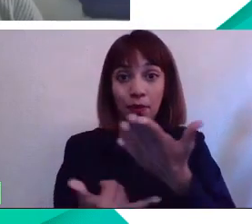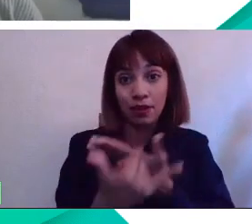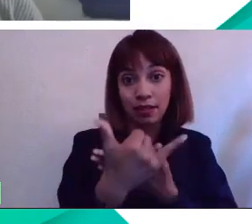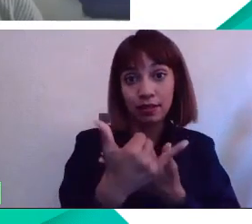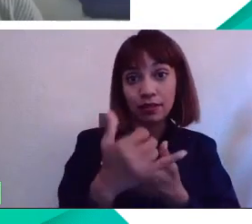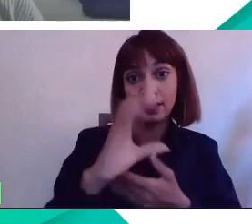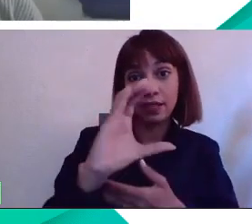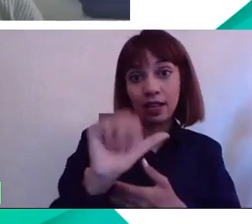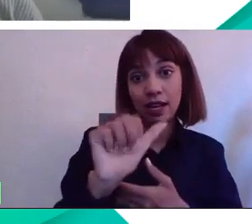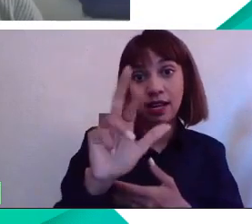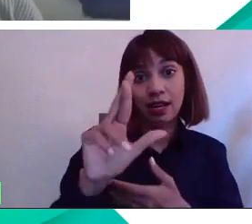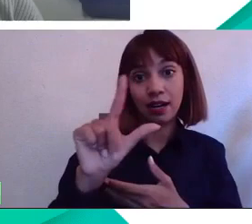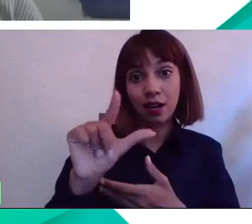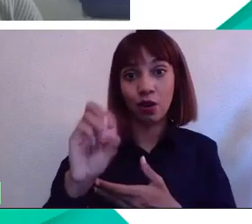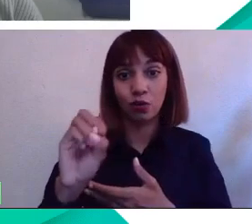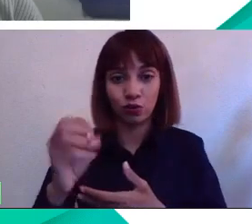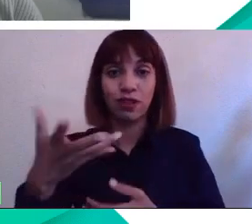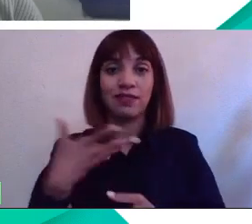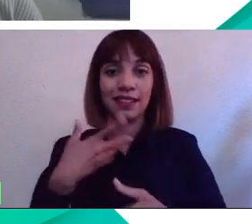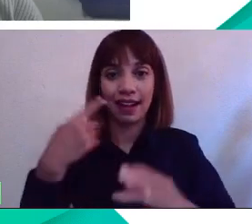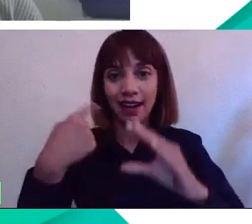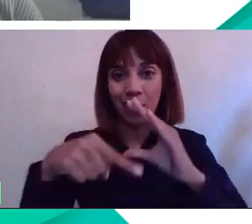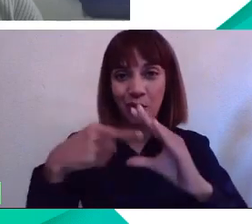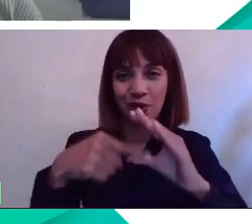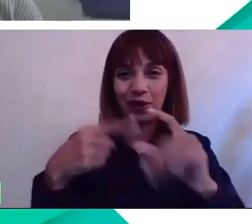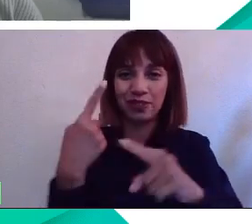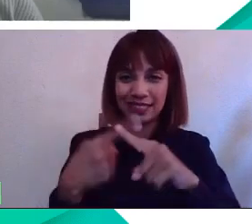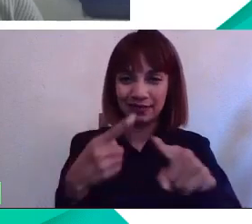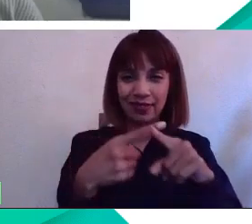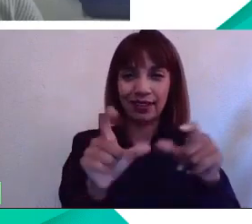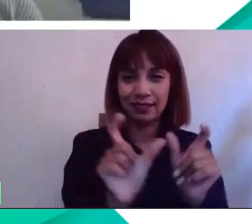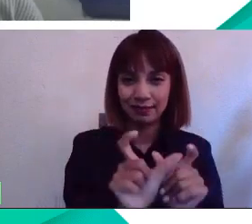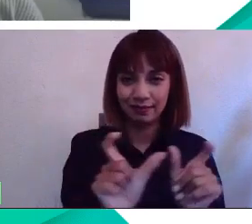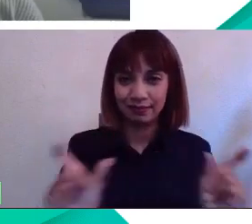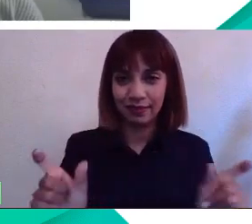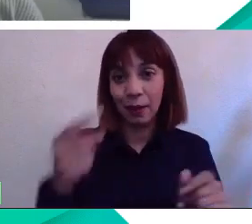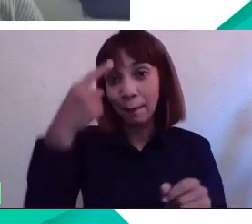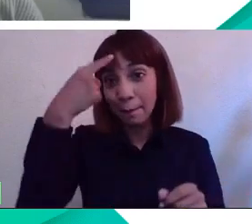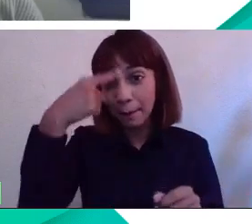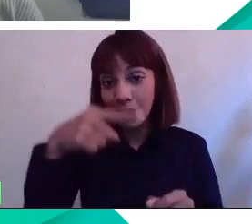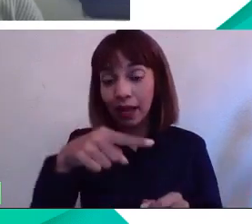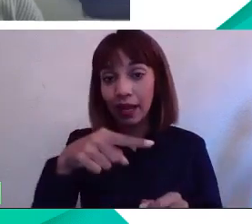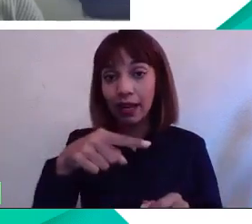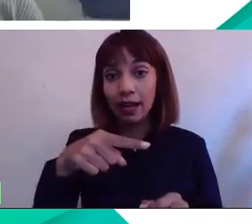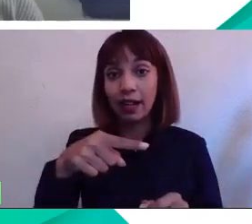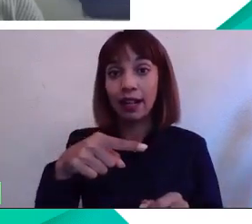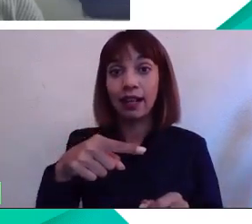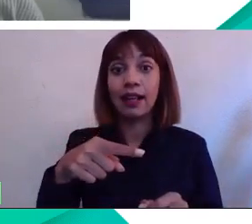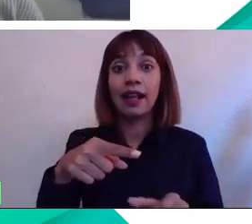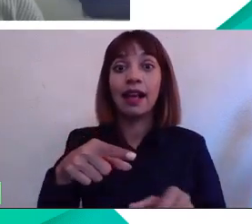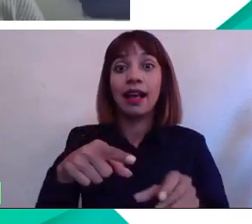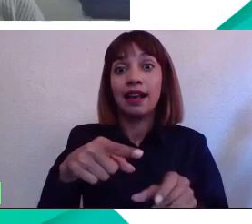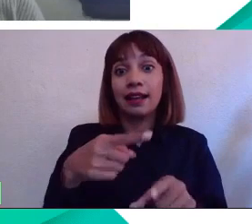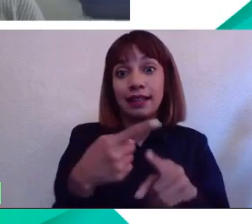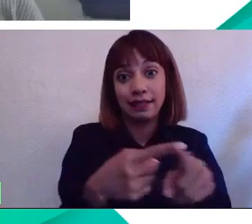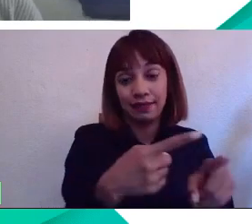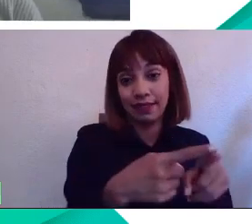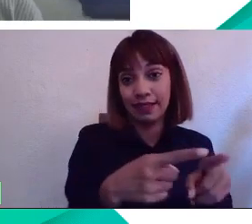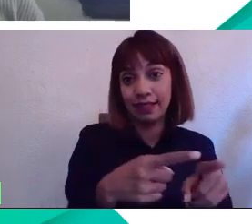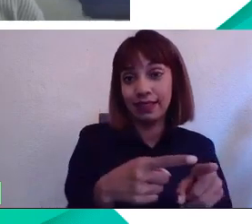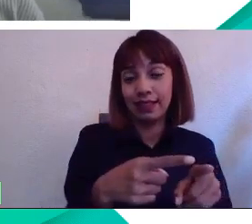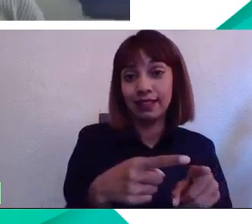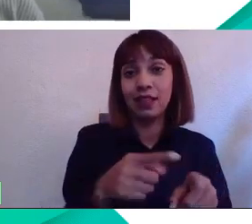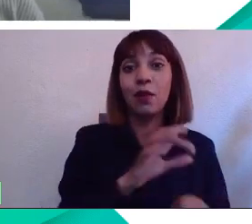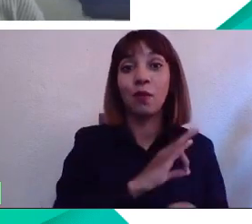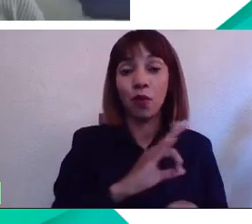estar los correos electrónicos de todos a disposición por el equipo de FITSE que está presente?